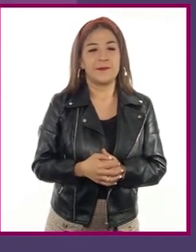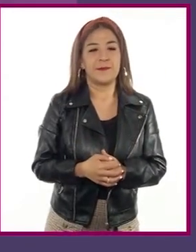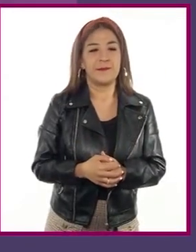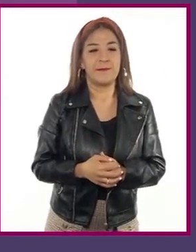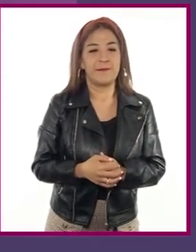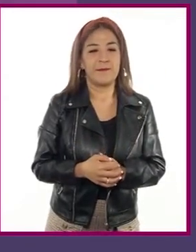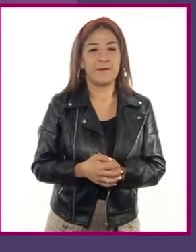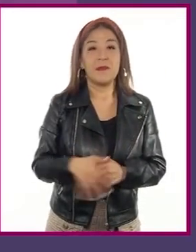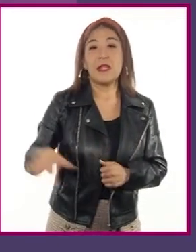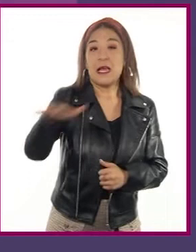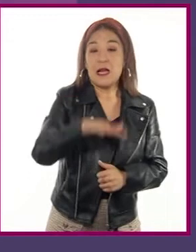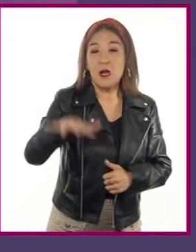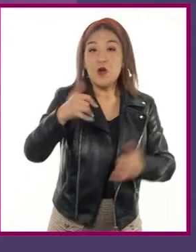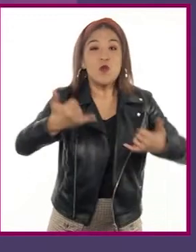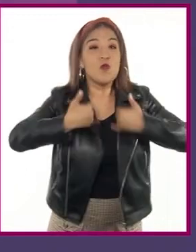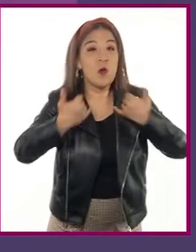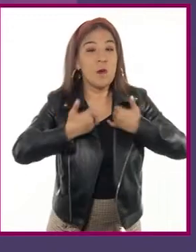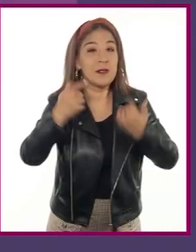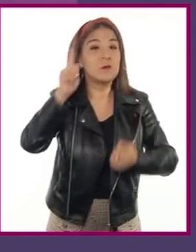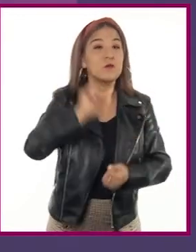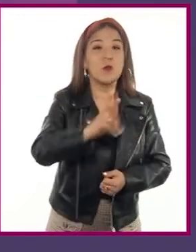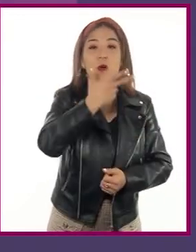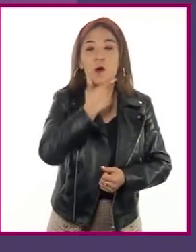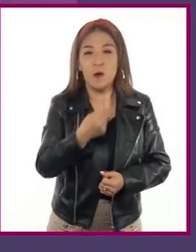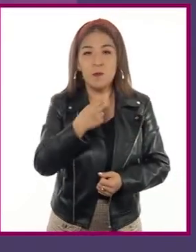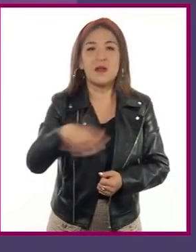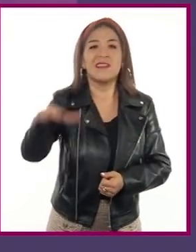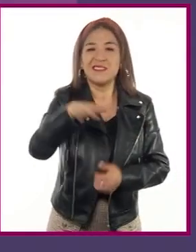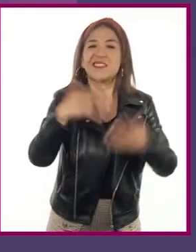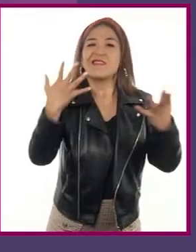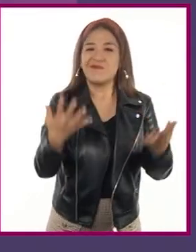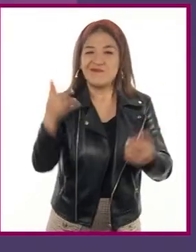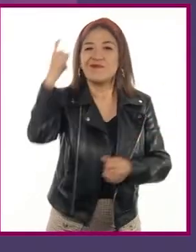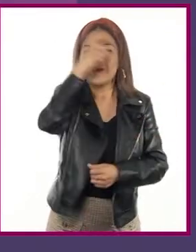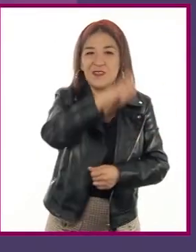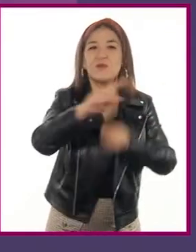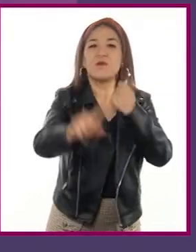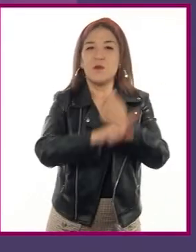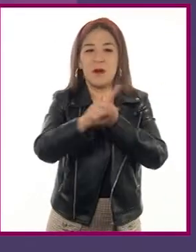Las y los adolescentes enfrentan distintas situaciones de riesgo.